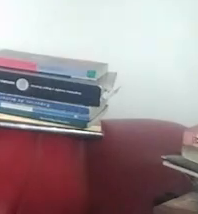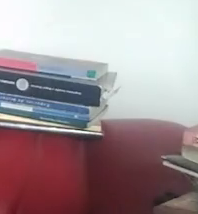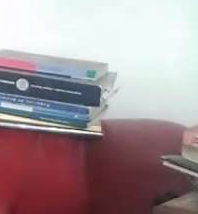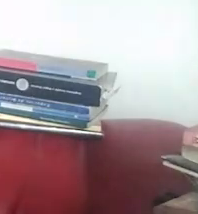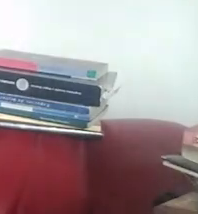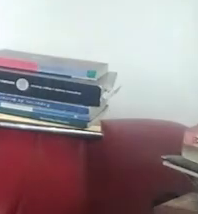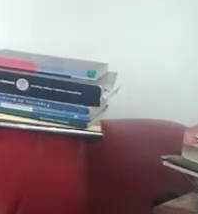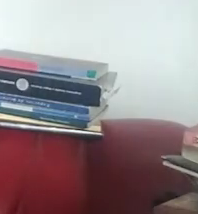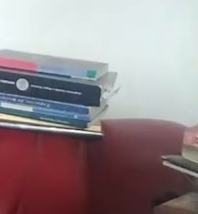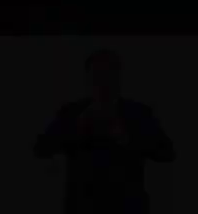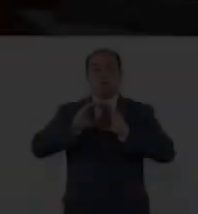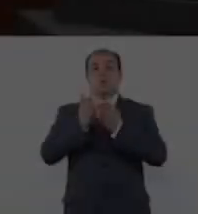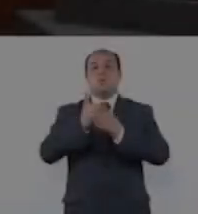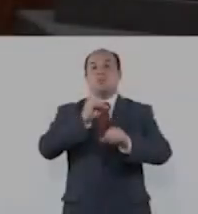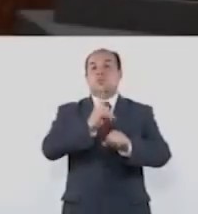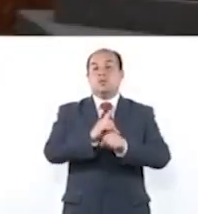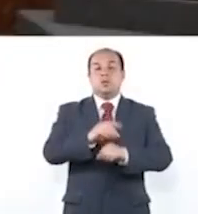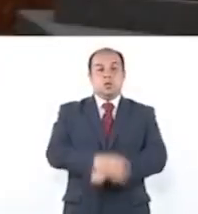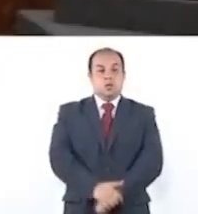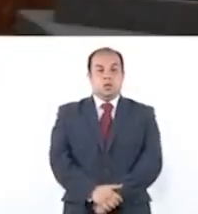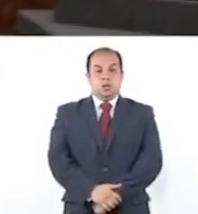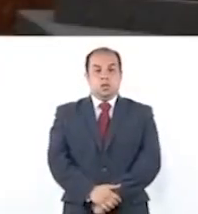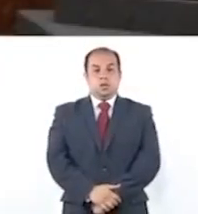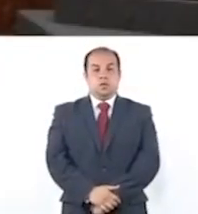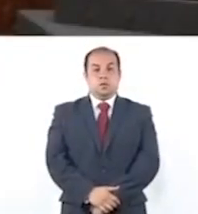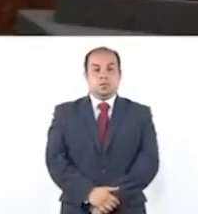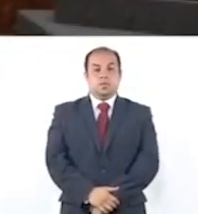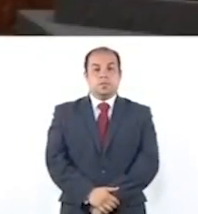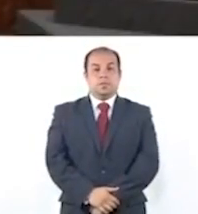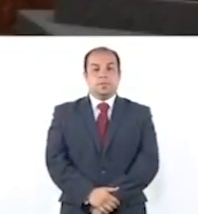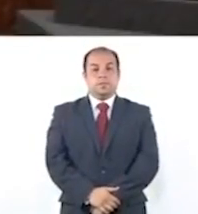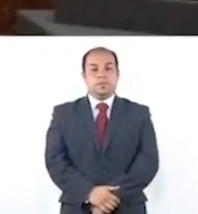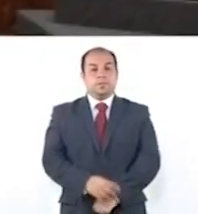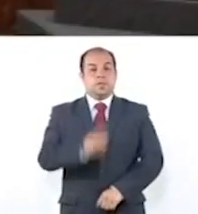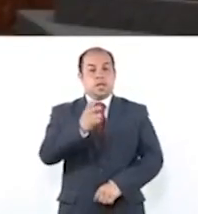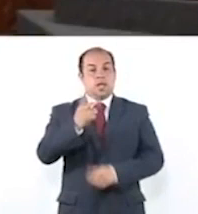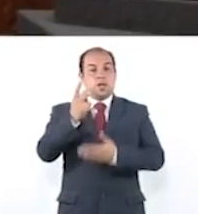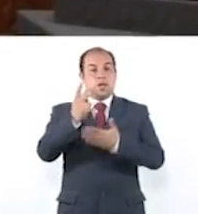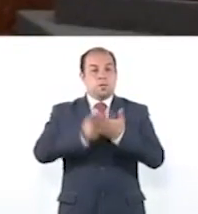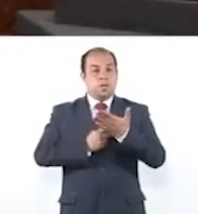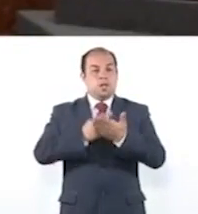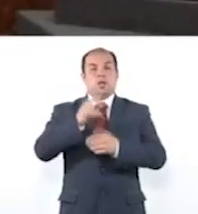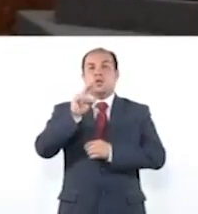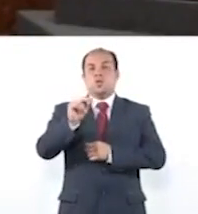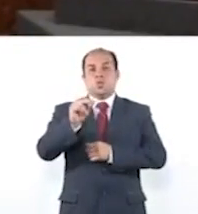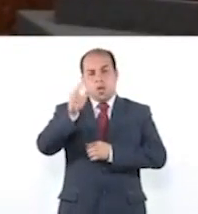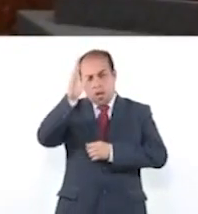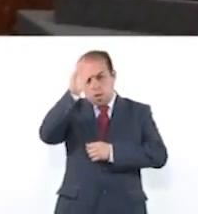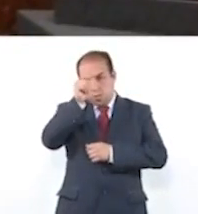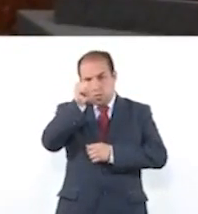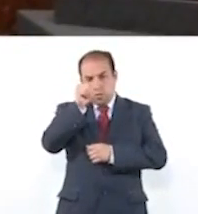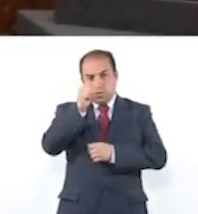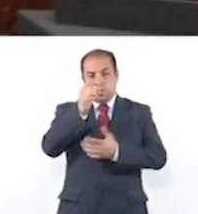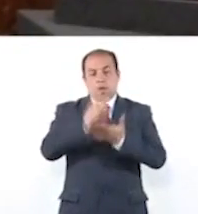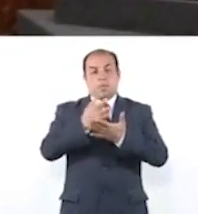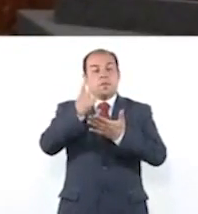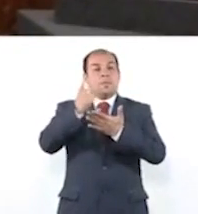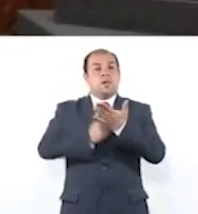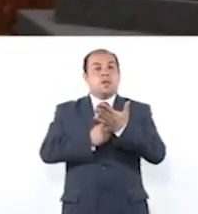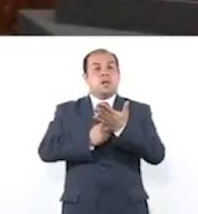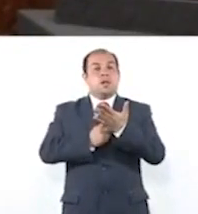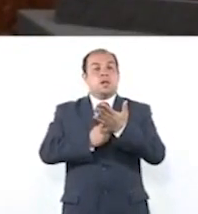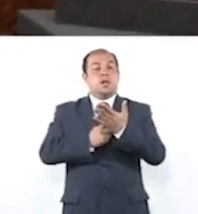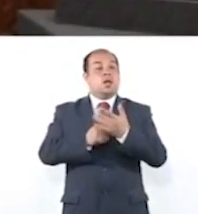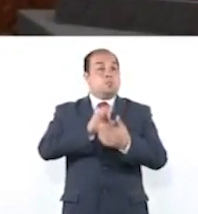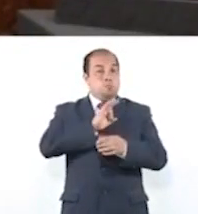México. Hasta pronto. Esto es un plan, no es un convenio, no es un acuerdo, es un plan sujeto a